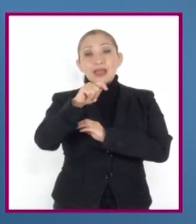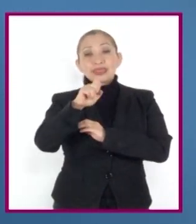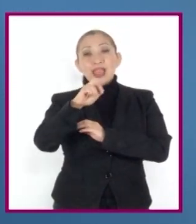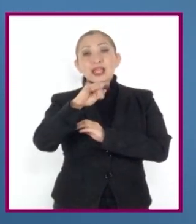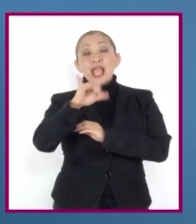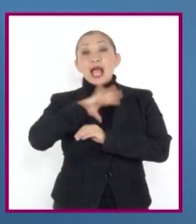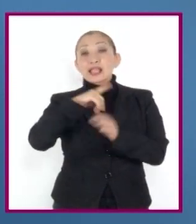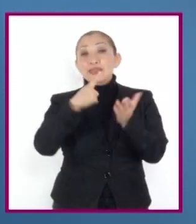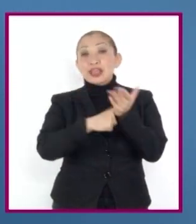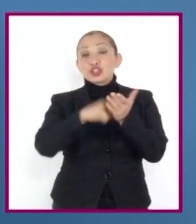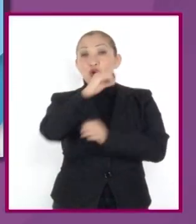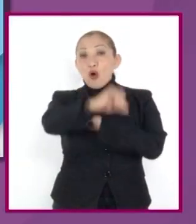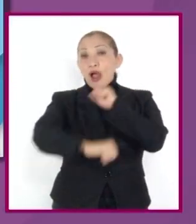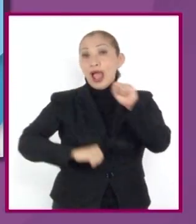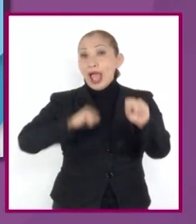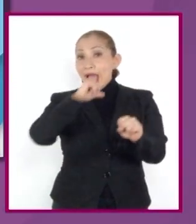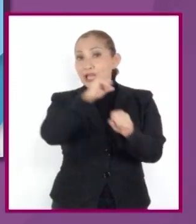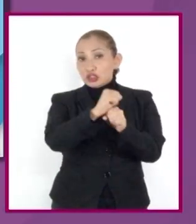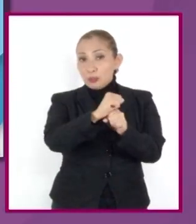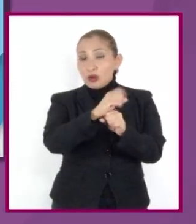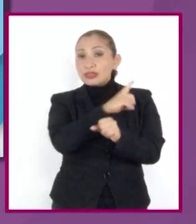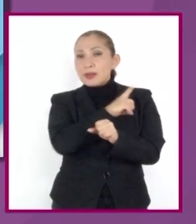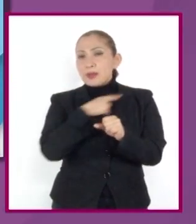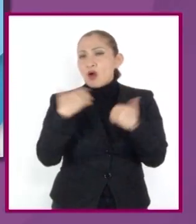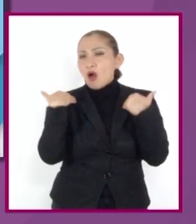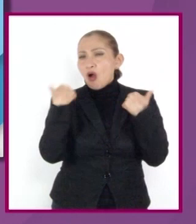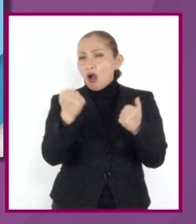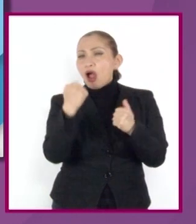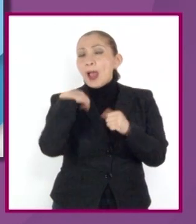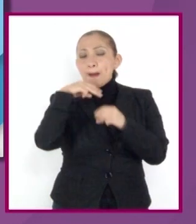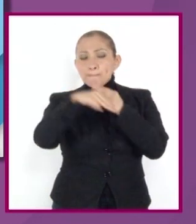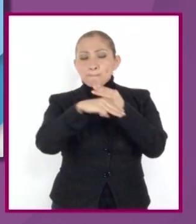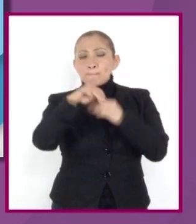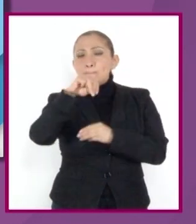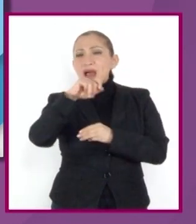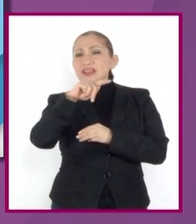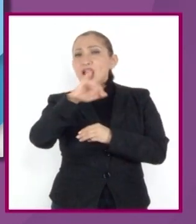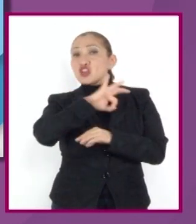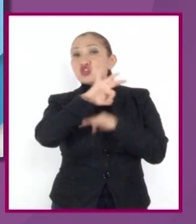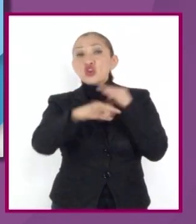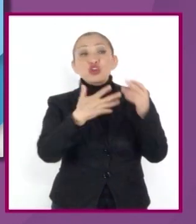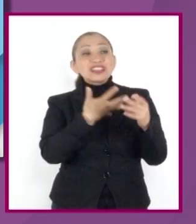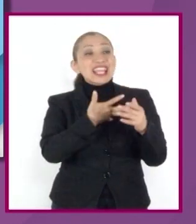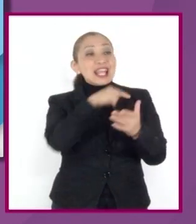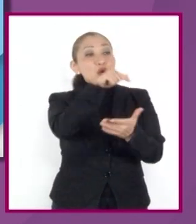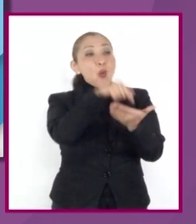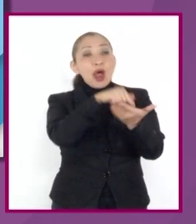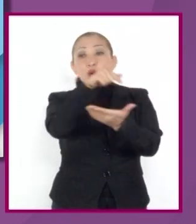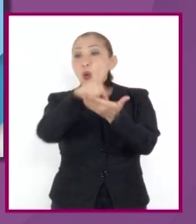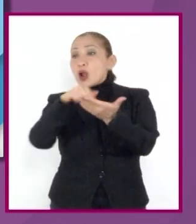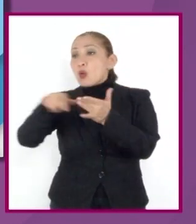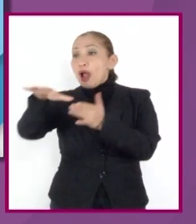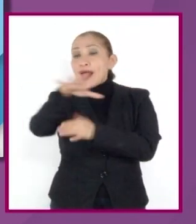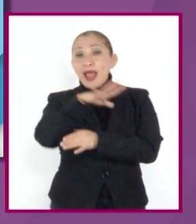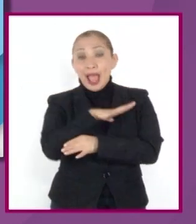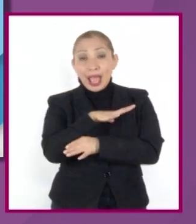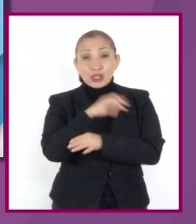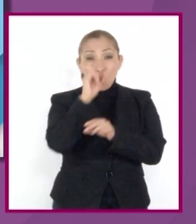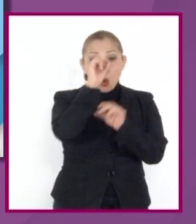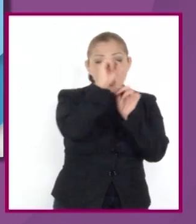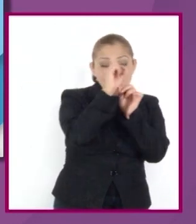está formada por átomos. Debemos comprender que materia es todo lo que ocupa un lugar en el espacio, desde lo